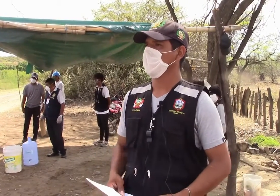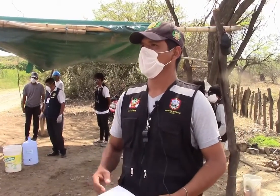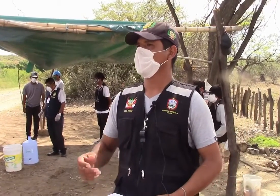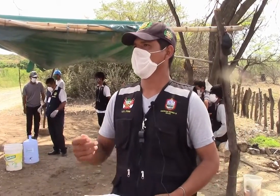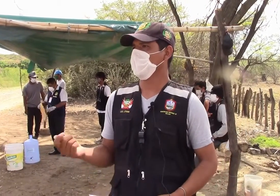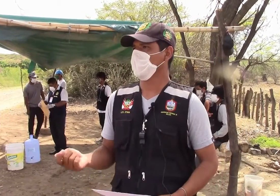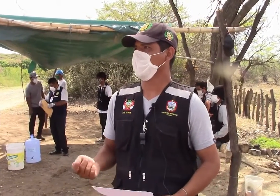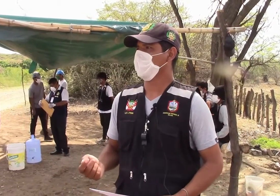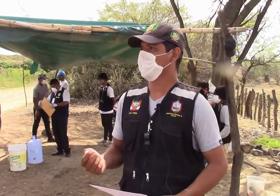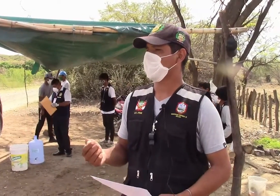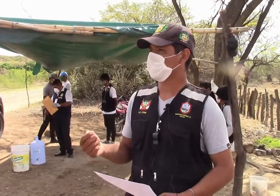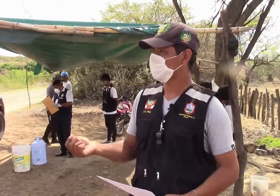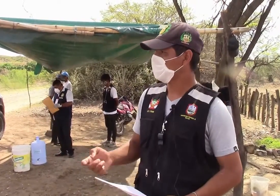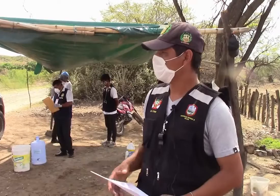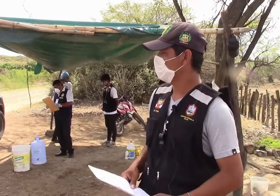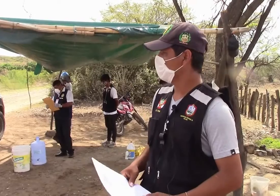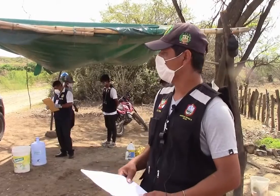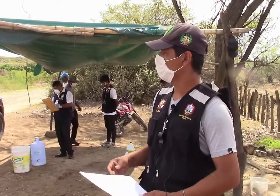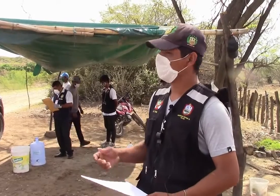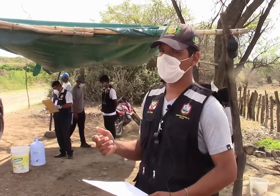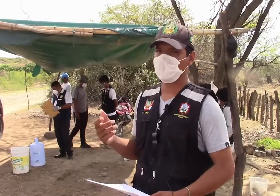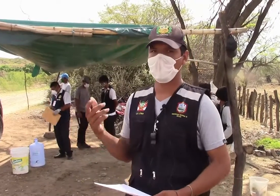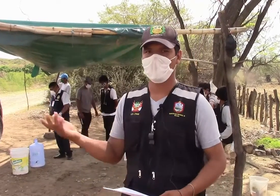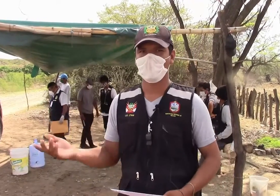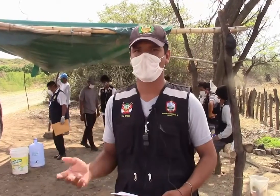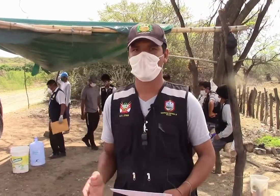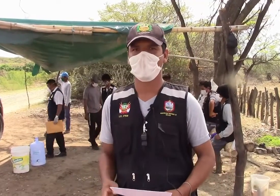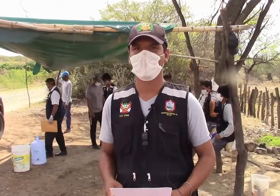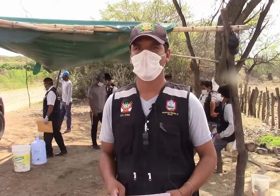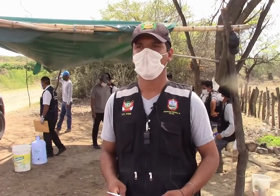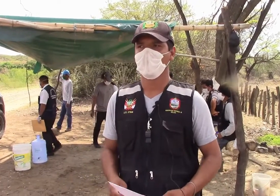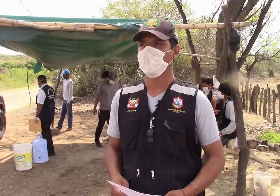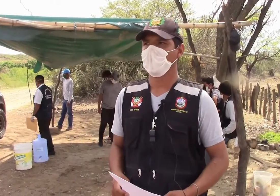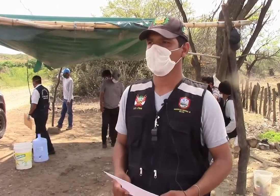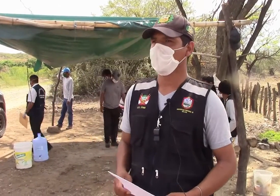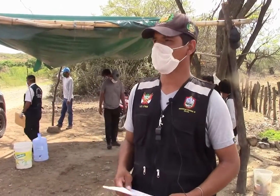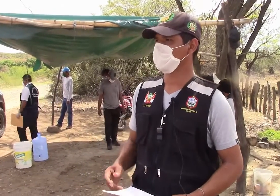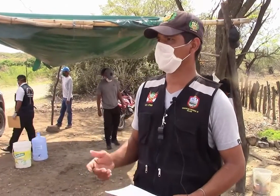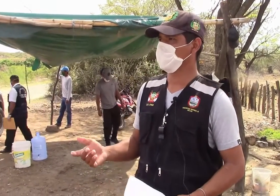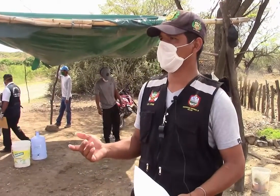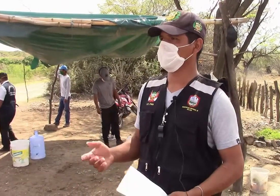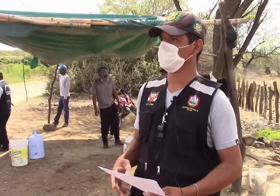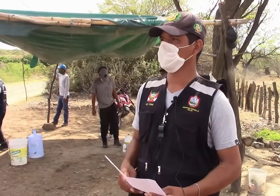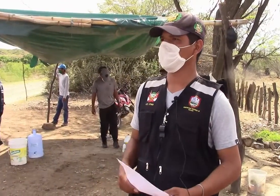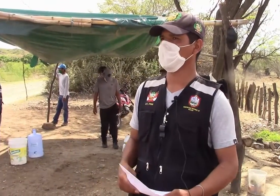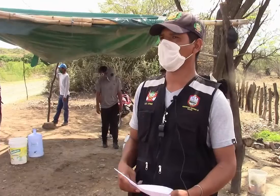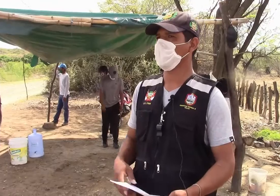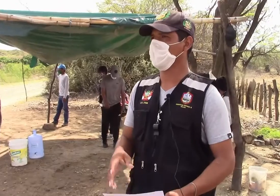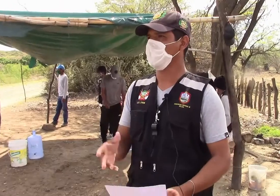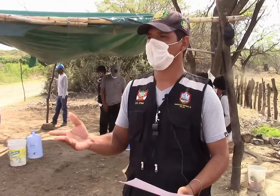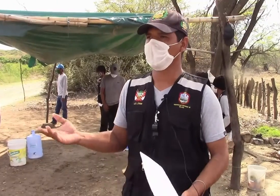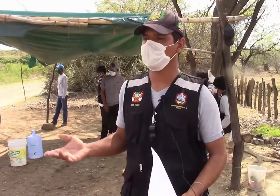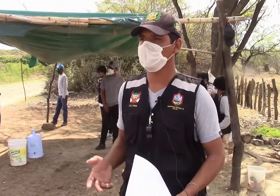bienestar y el respeto de nuestra población. Es más, estamos